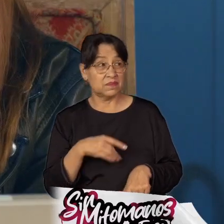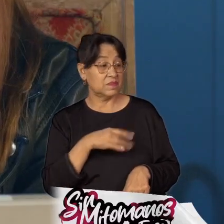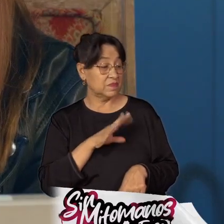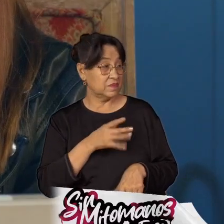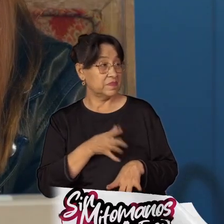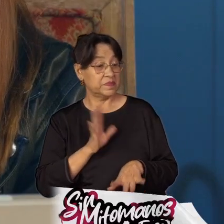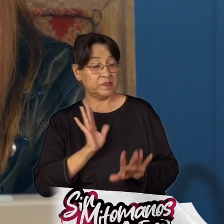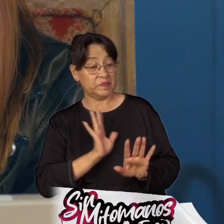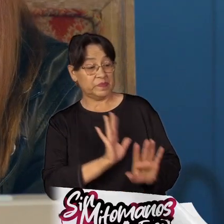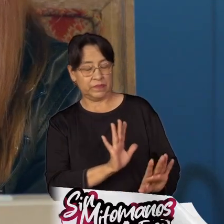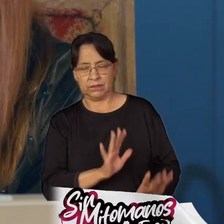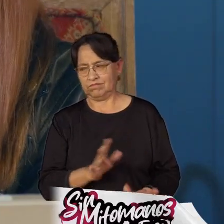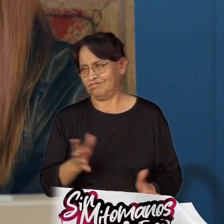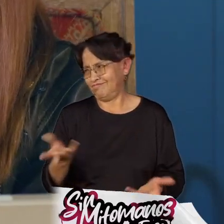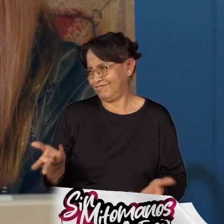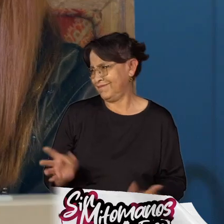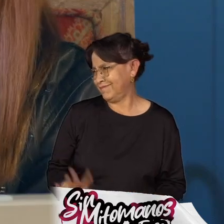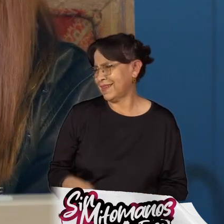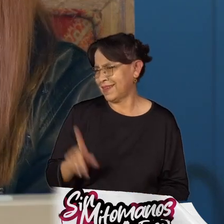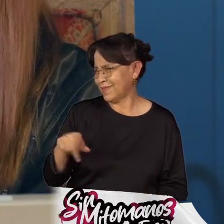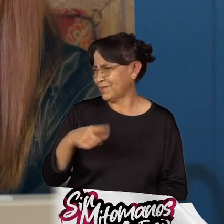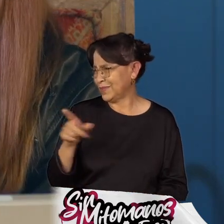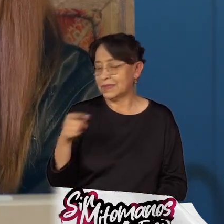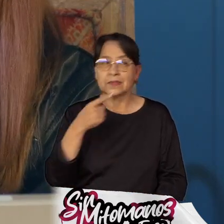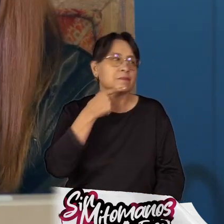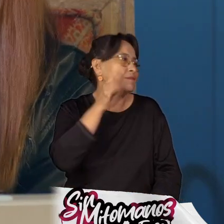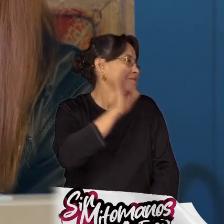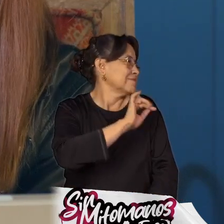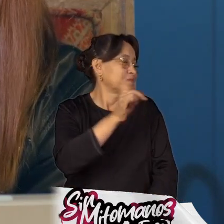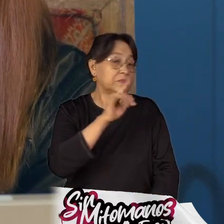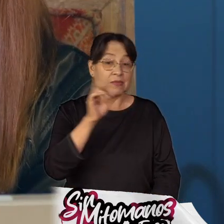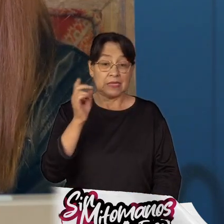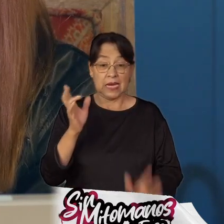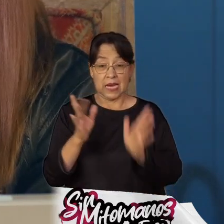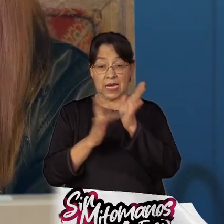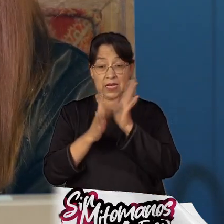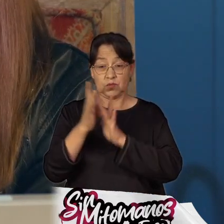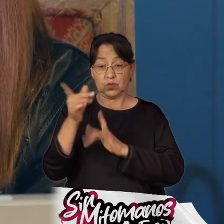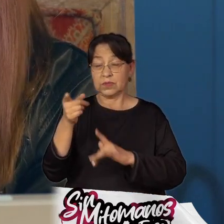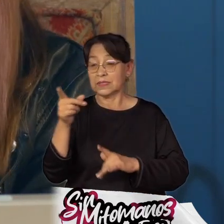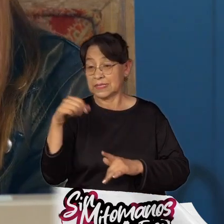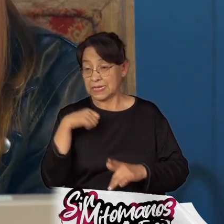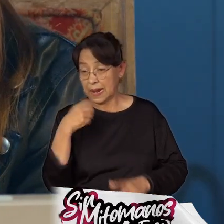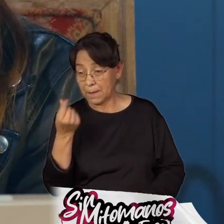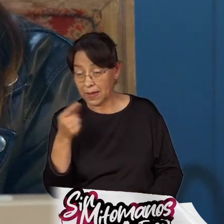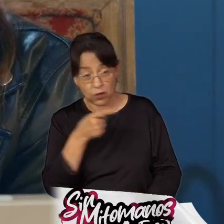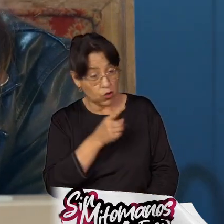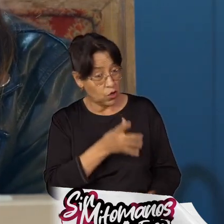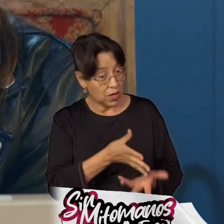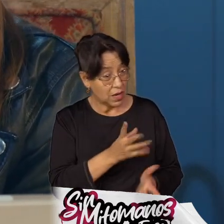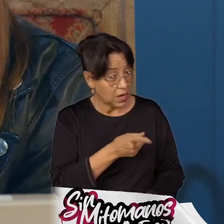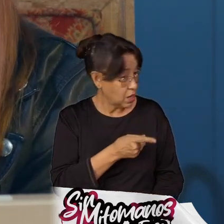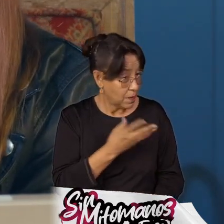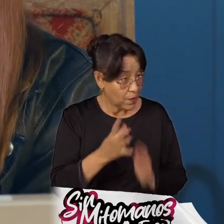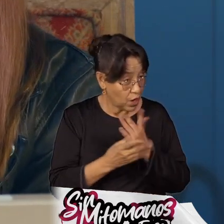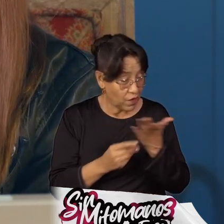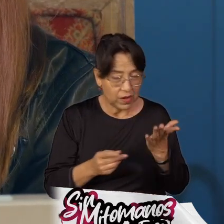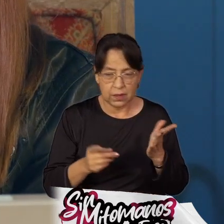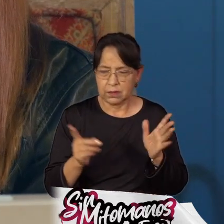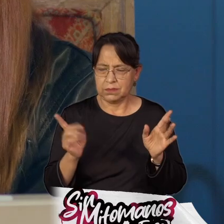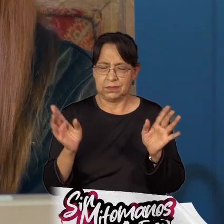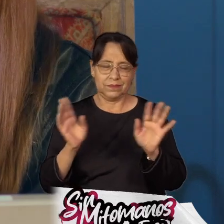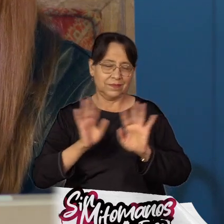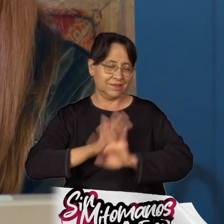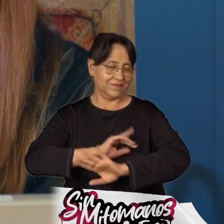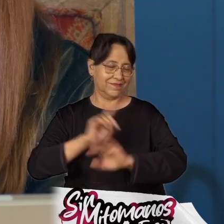Porque de pronto nos vamos a basar en lo que Jesús dijo, pero es que Jesús no se enfocaba en si tenías o no tenías. Se enfocaba